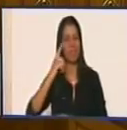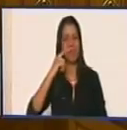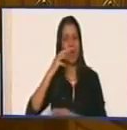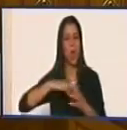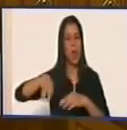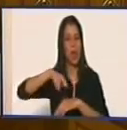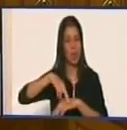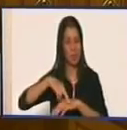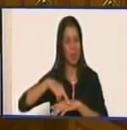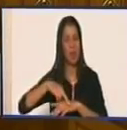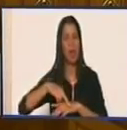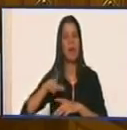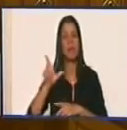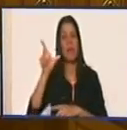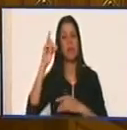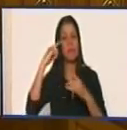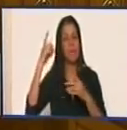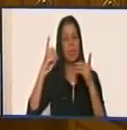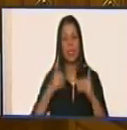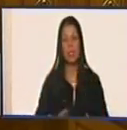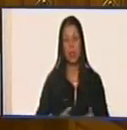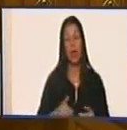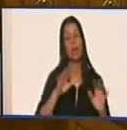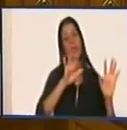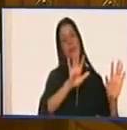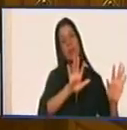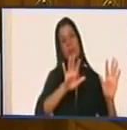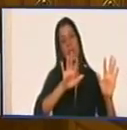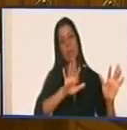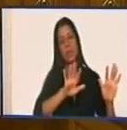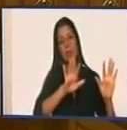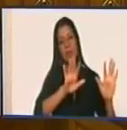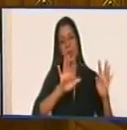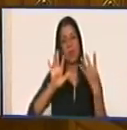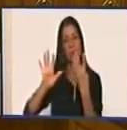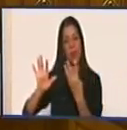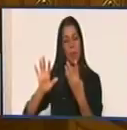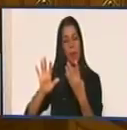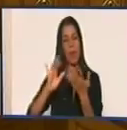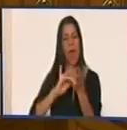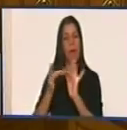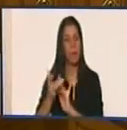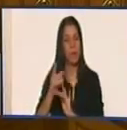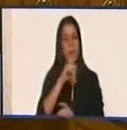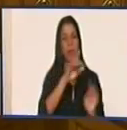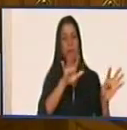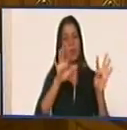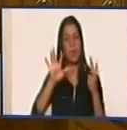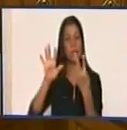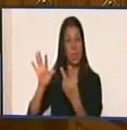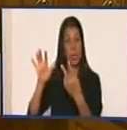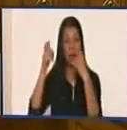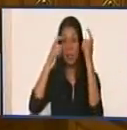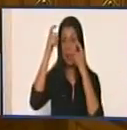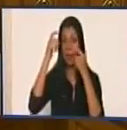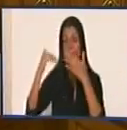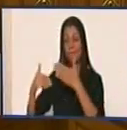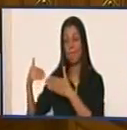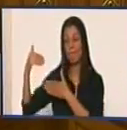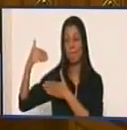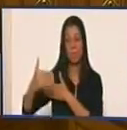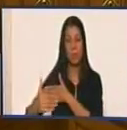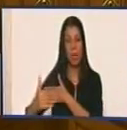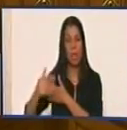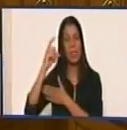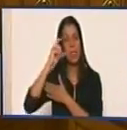decidió formar un movimiento el 19 de abril de 1997 en Valencia, Días después de eso, vuelve